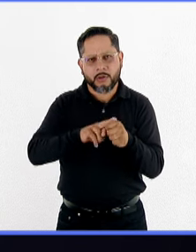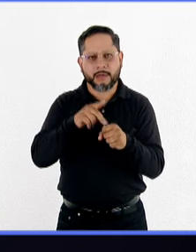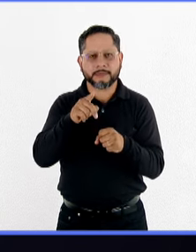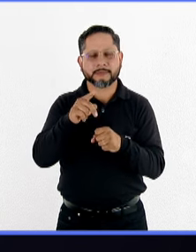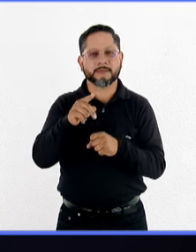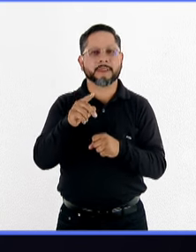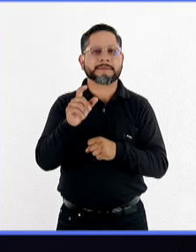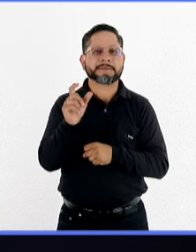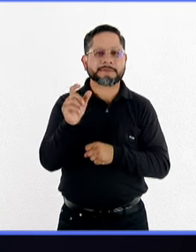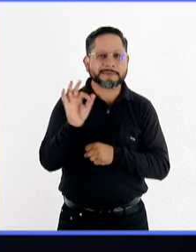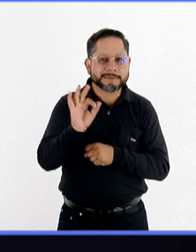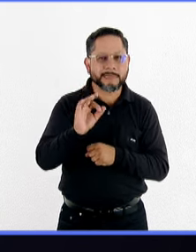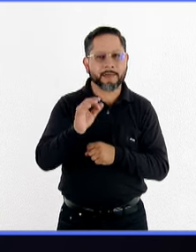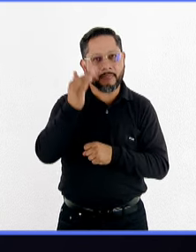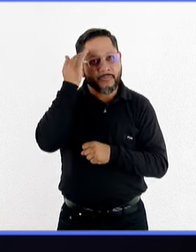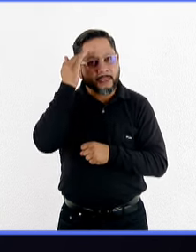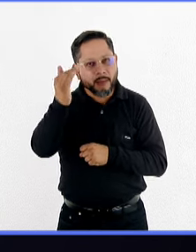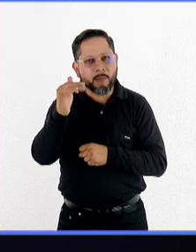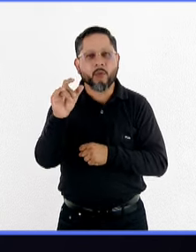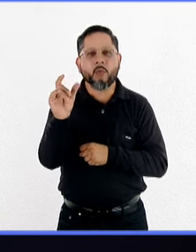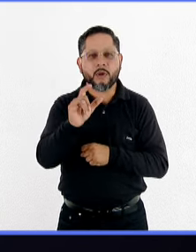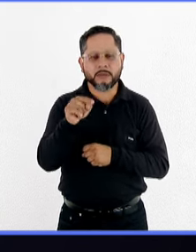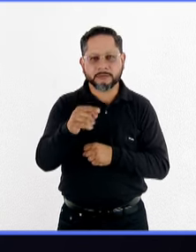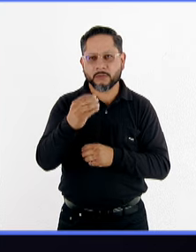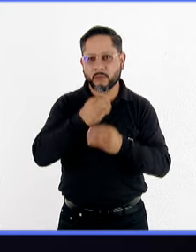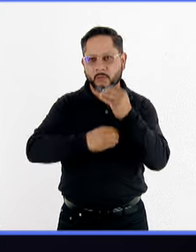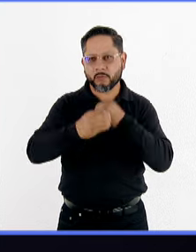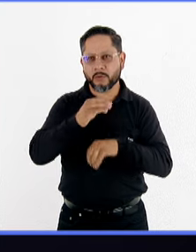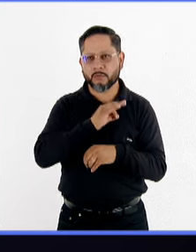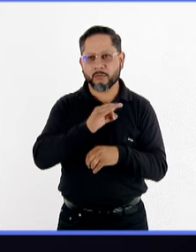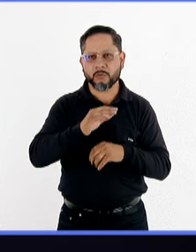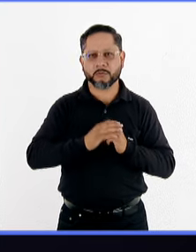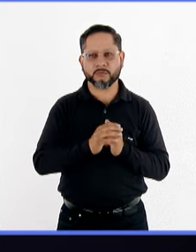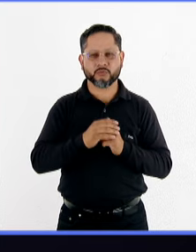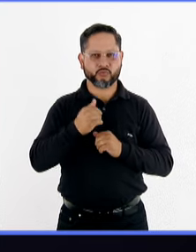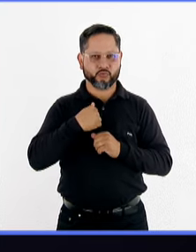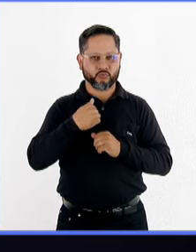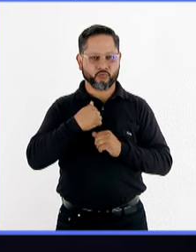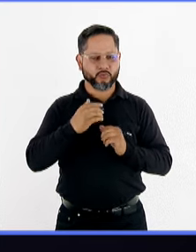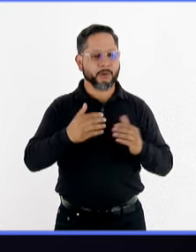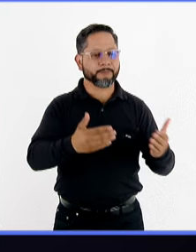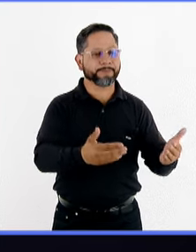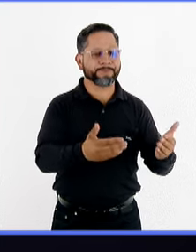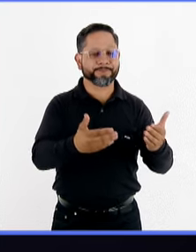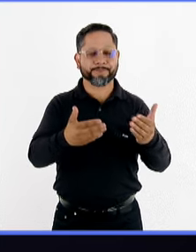Exacto. Pues lo puedo probar. Claro que sí, adelante. A ver, voy a hacerlo hacia acá.